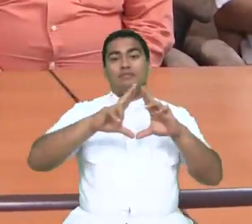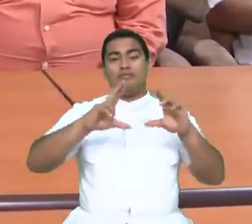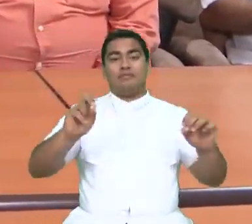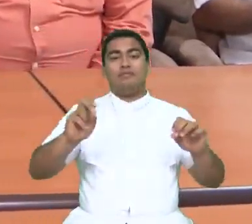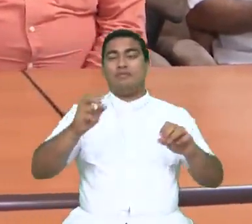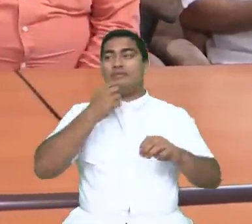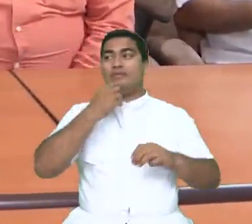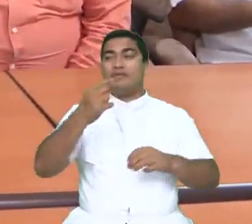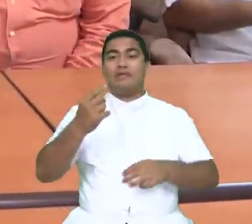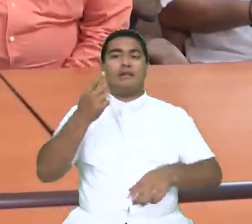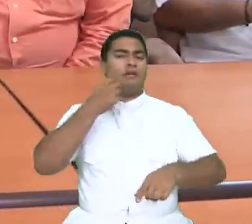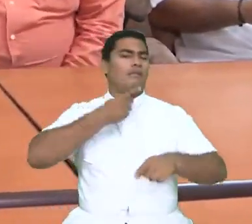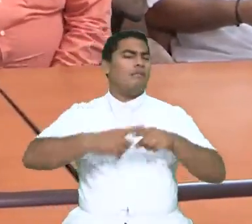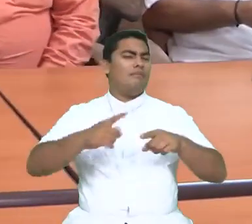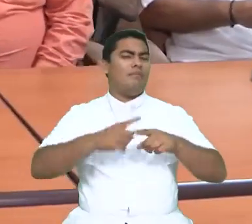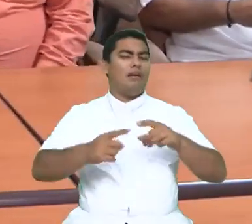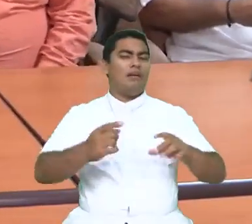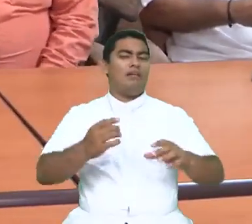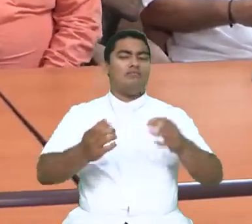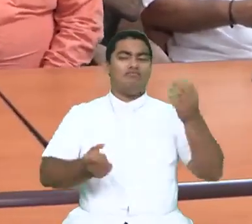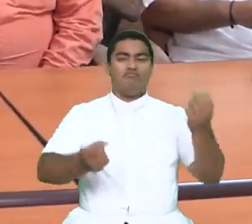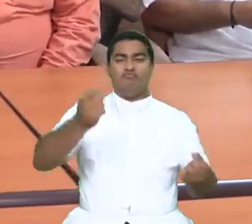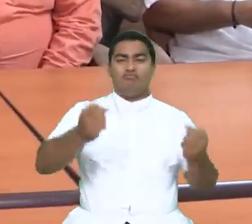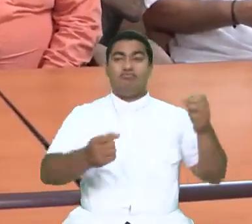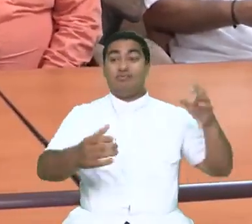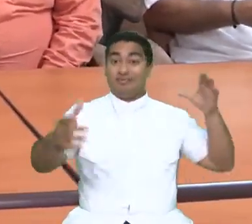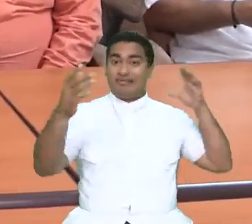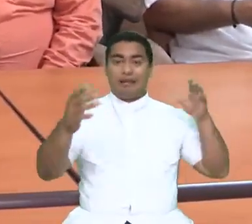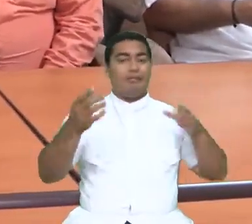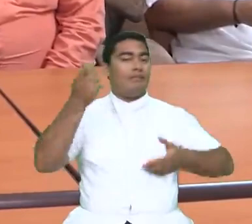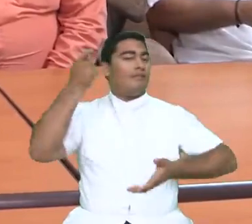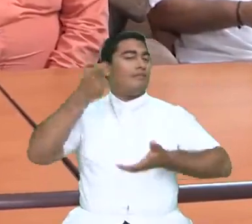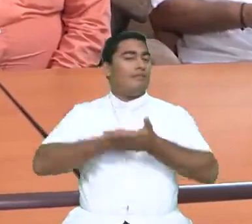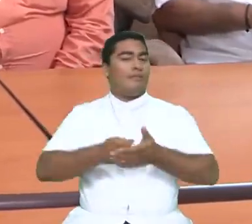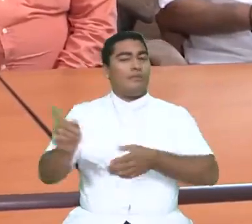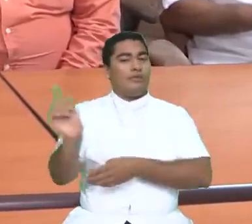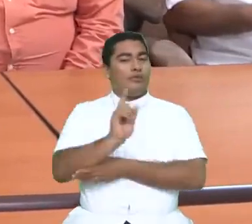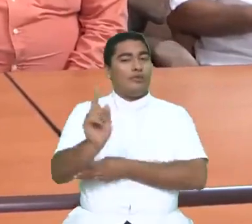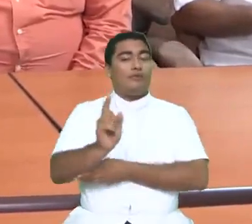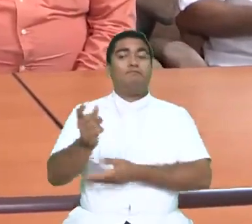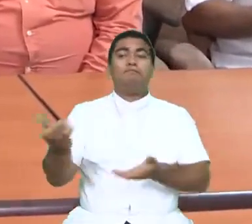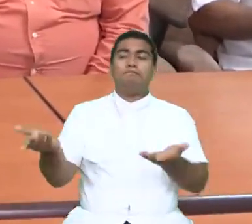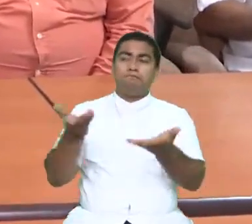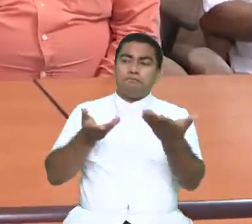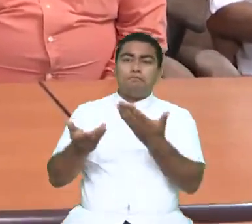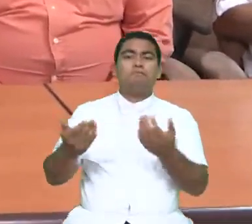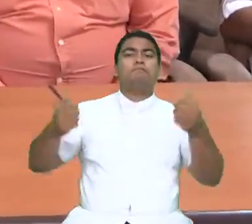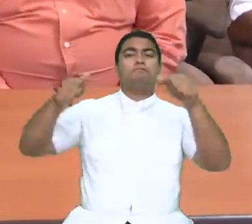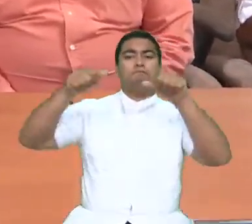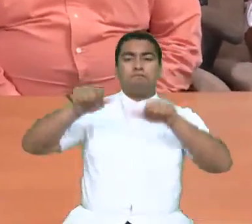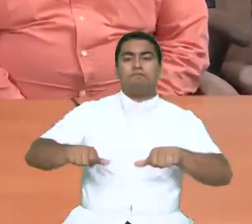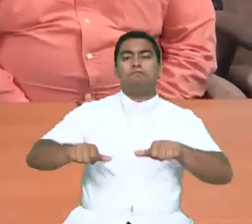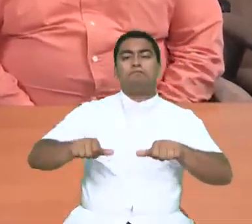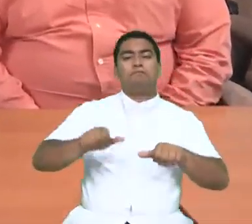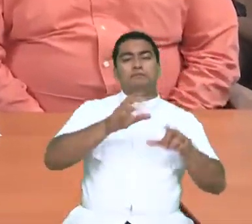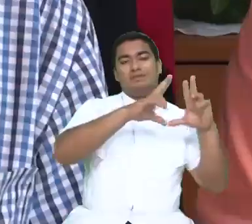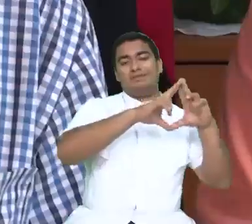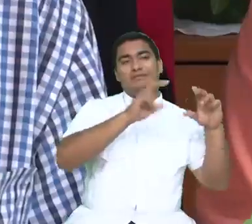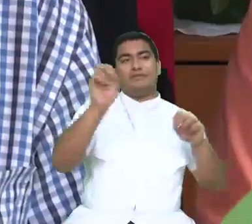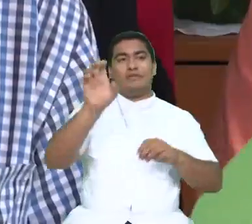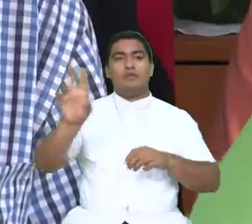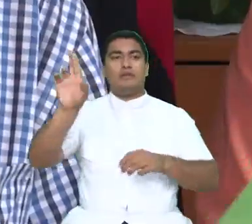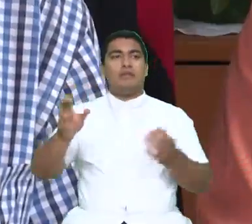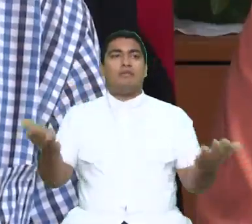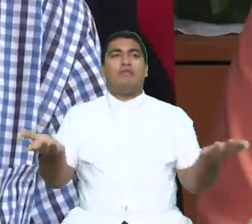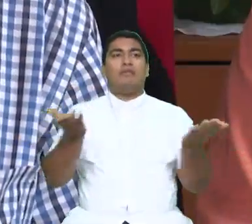a transportistas de carga de Costa Rica como parte de los resultados de negociaciones de soluciones y controversias entre ambos países.